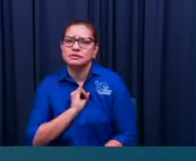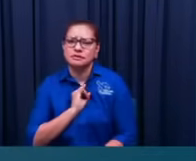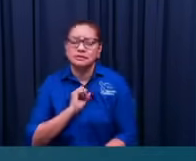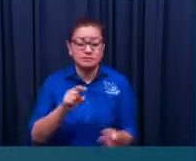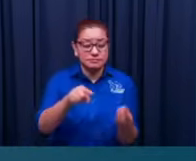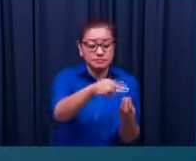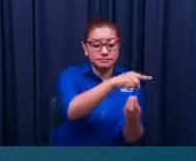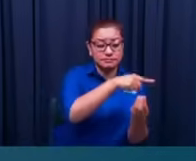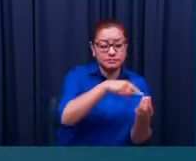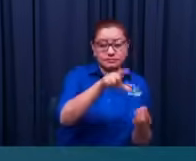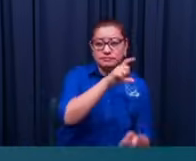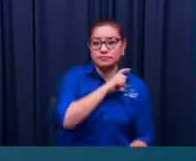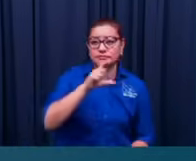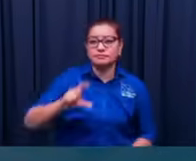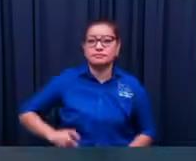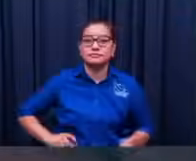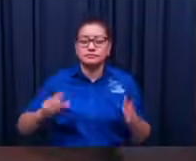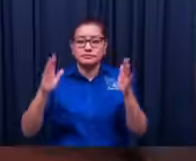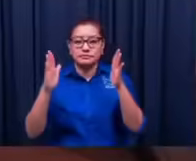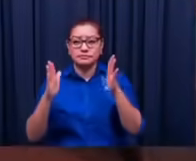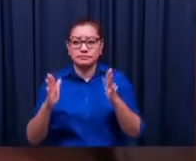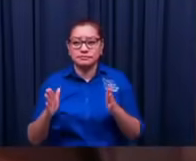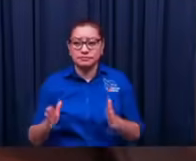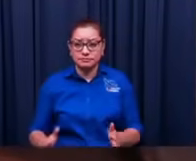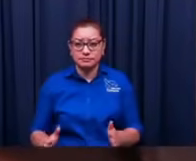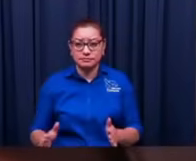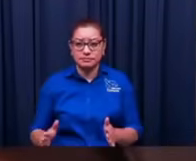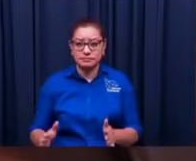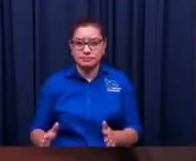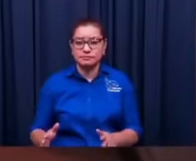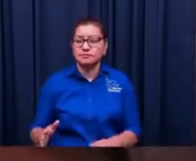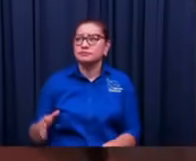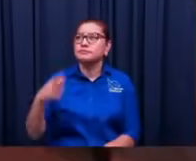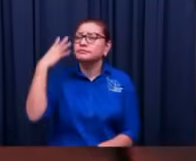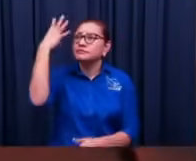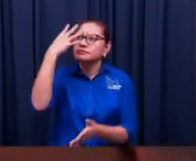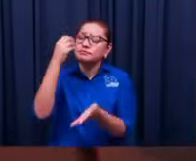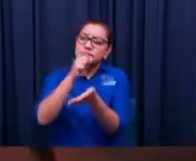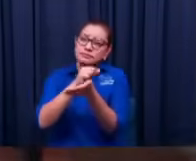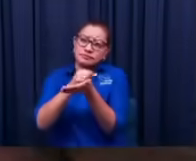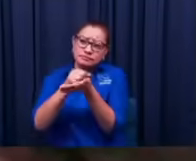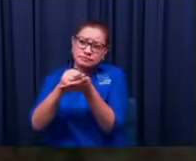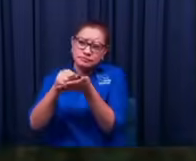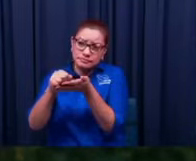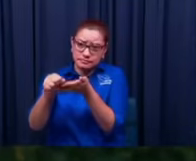cristianas, benditos hijos de Dios, con la influencia de Dios,